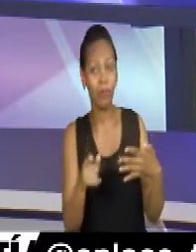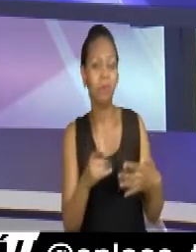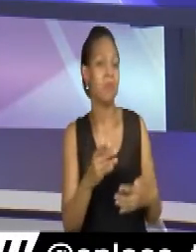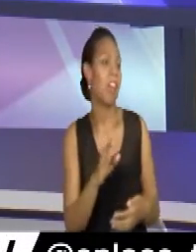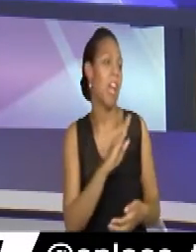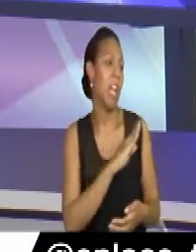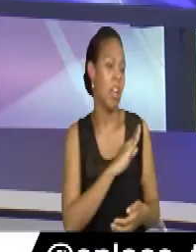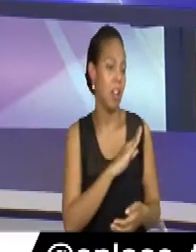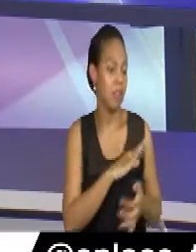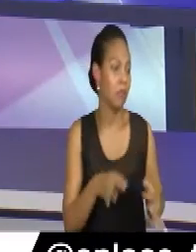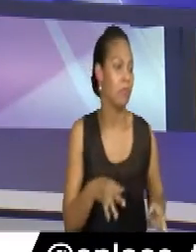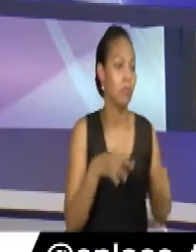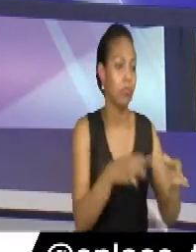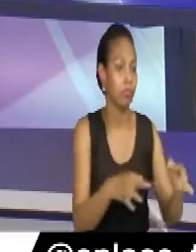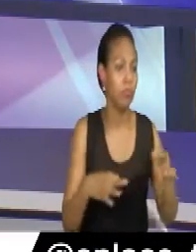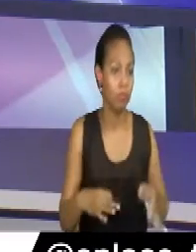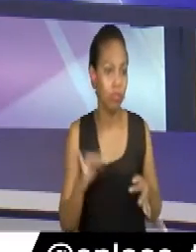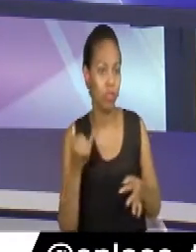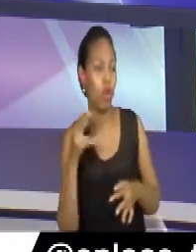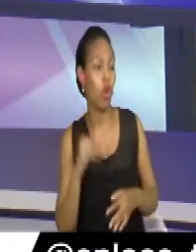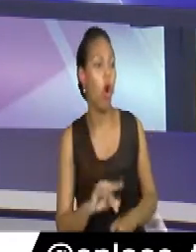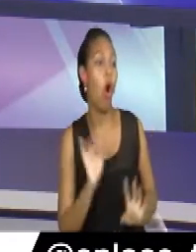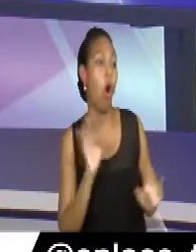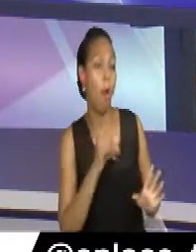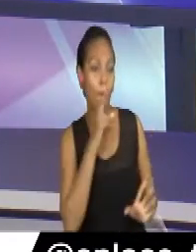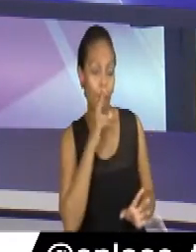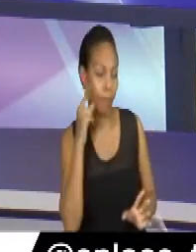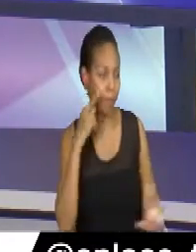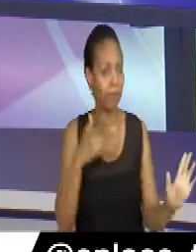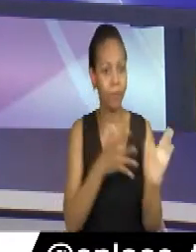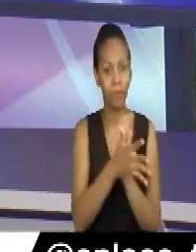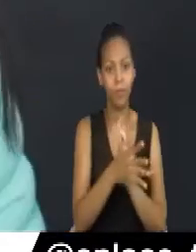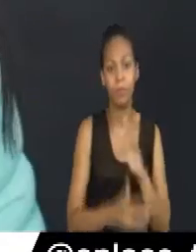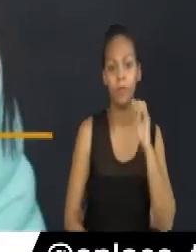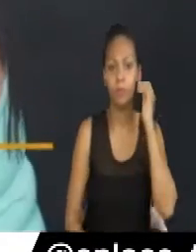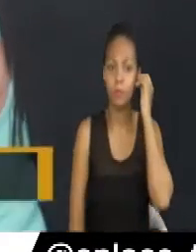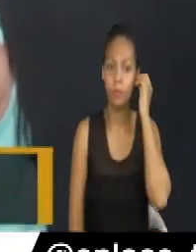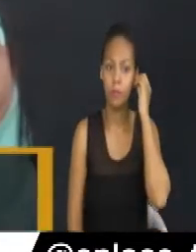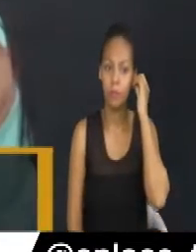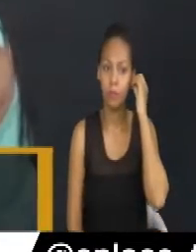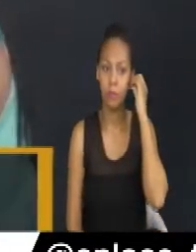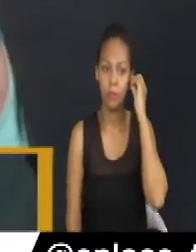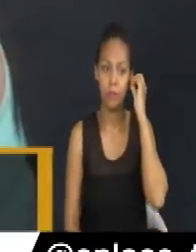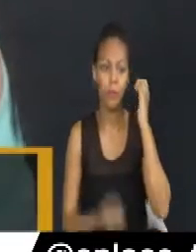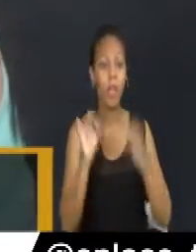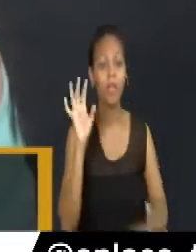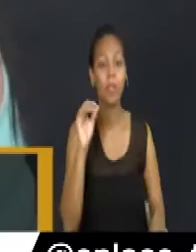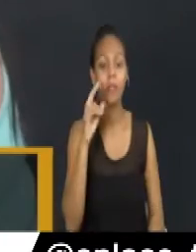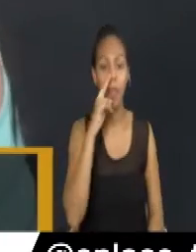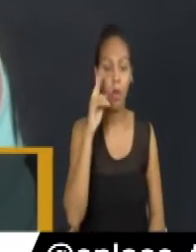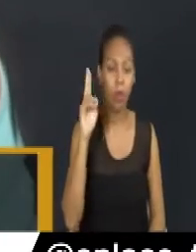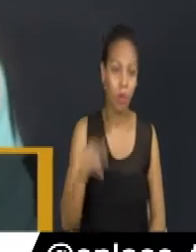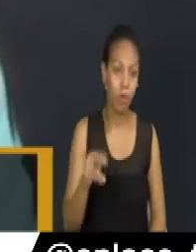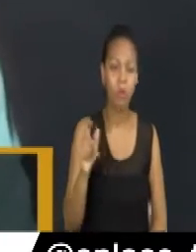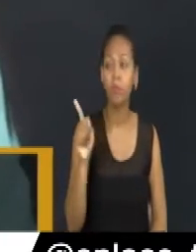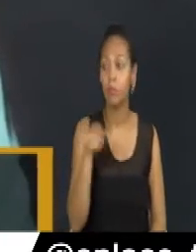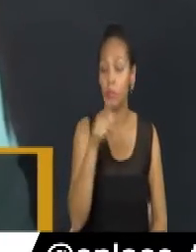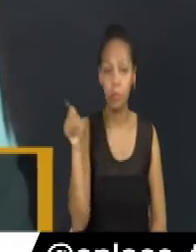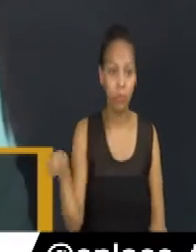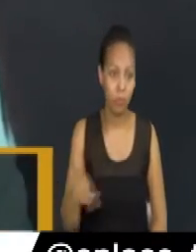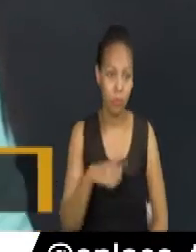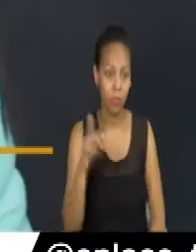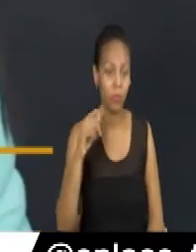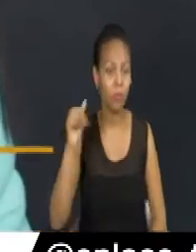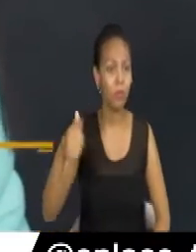La ley seca será del 1 al 3 de julio próximo. El 15 de junio, los tribunales superiores del Distrito Judicial